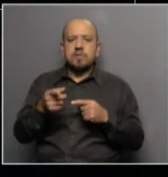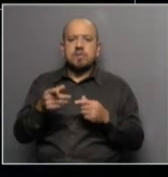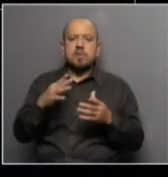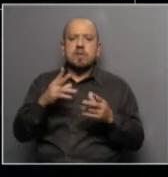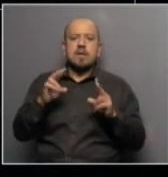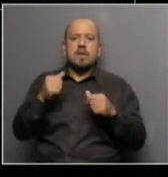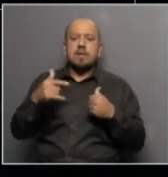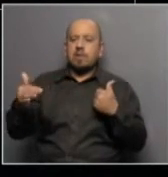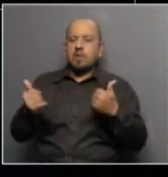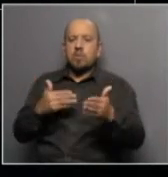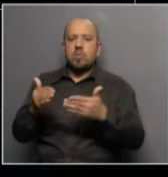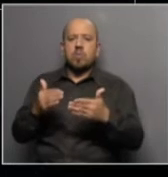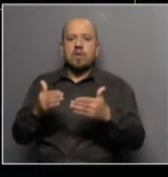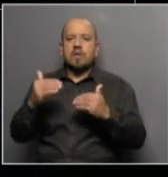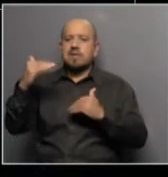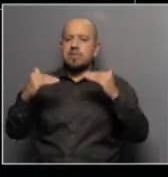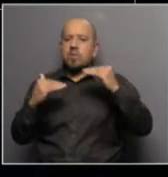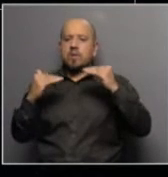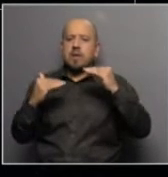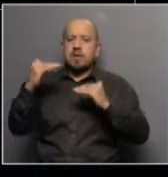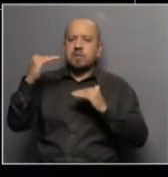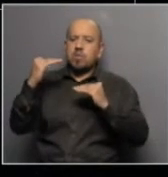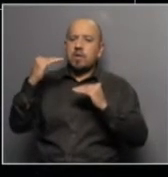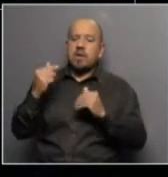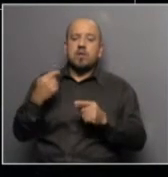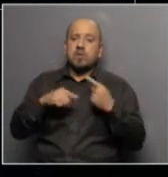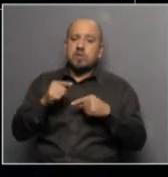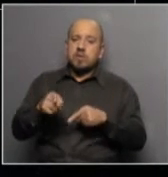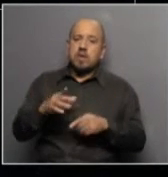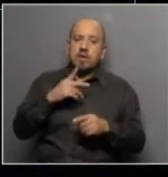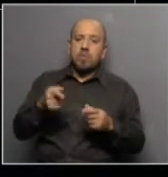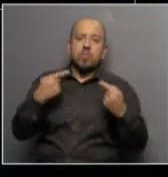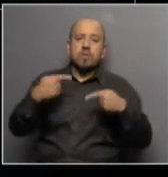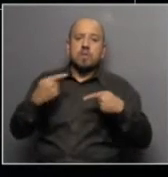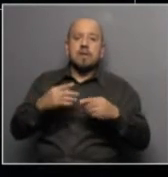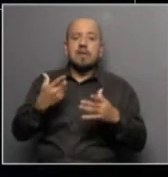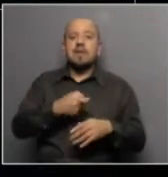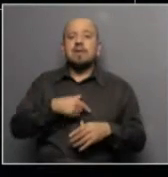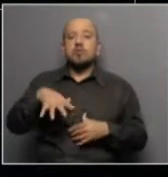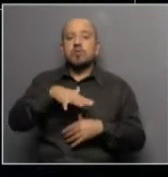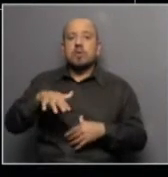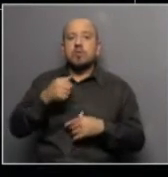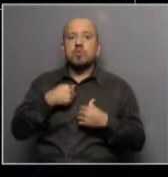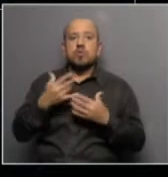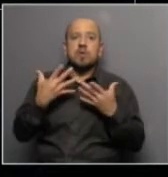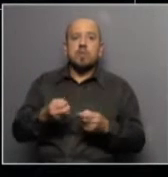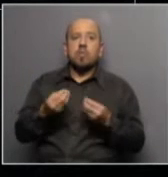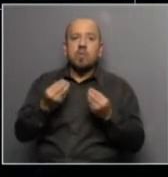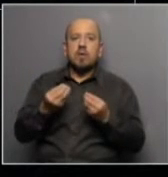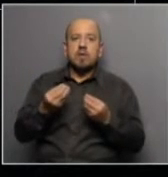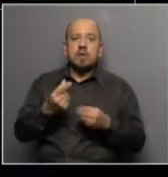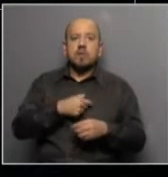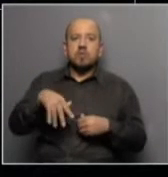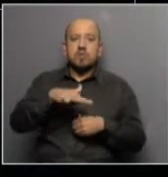expresión espacial de esta desigualdad. Y bueno, y de fondo creo que se juega el debate de qué tipo de sociedad queremos construir, ¿no? Si